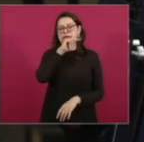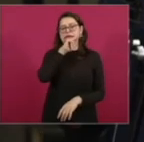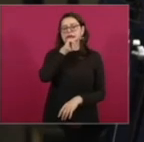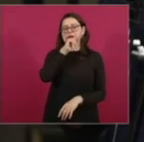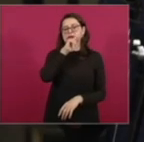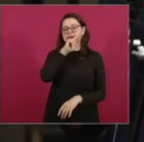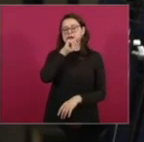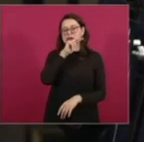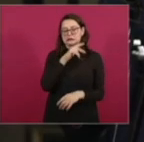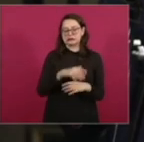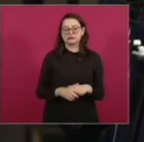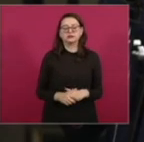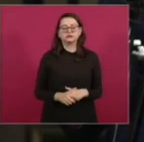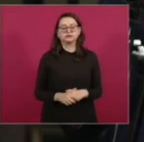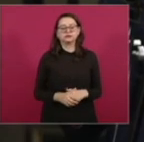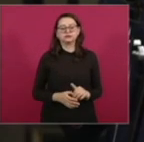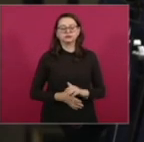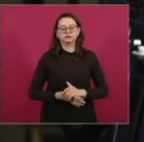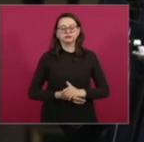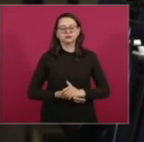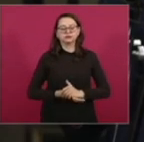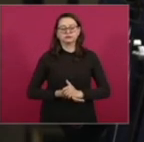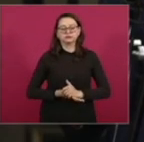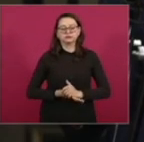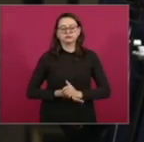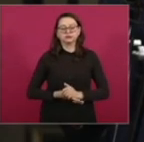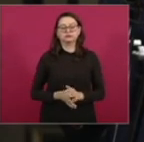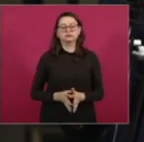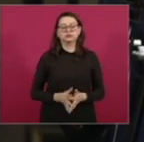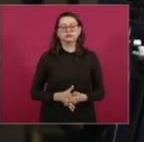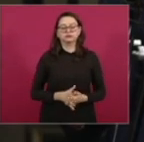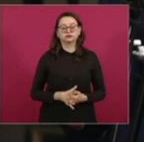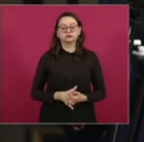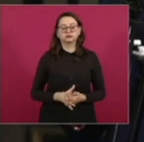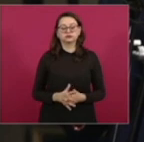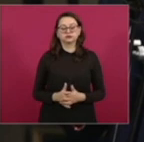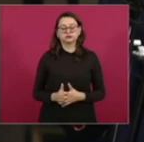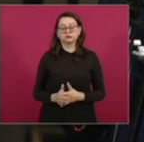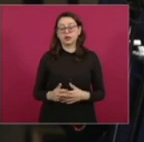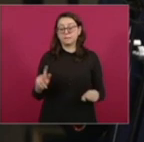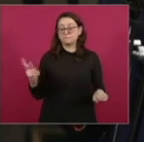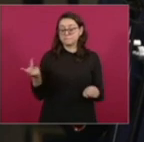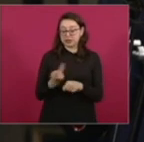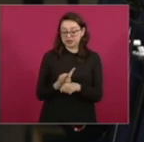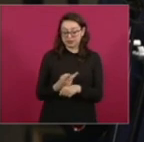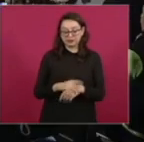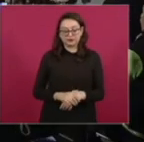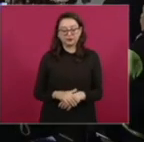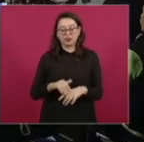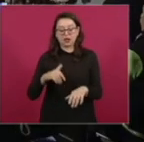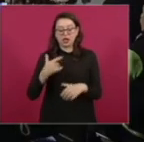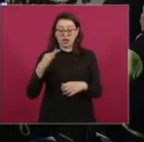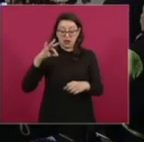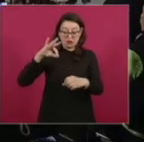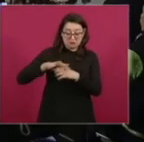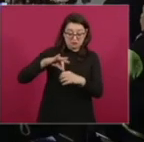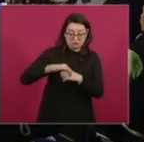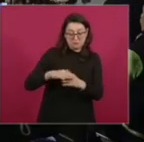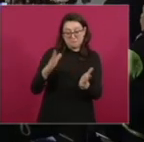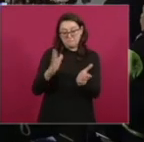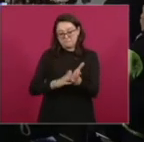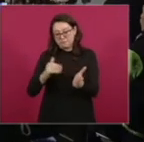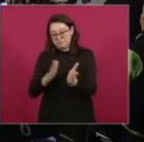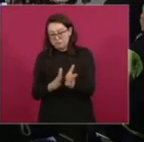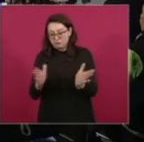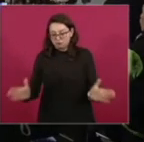pesar de que toda la papelería y materiales e insumos que se requieren en las elecciones son considerados pues